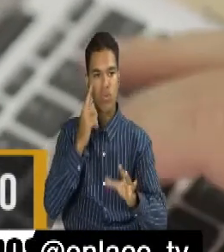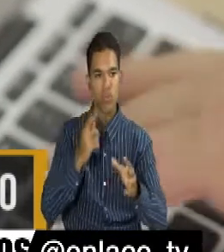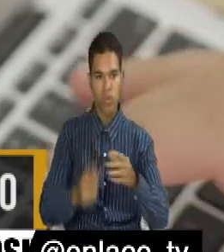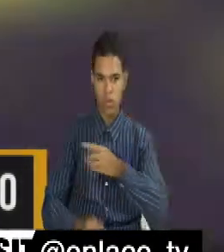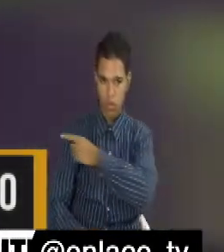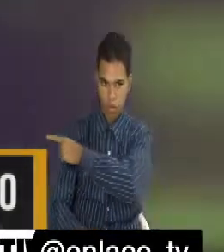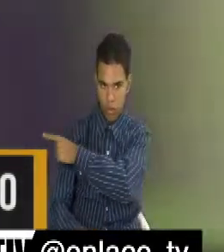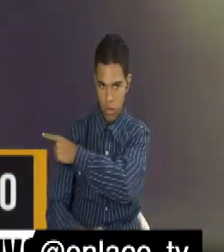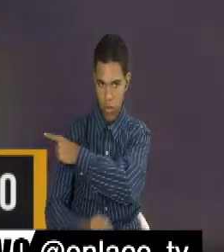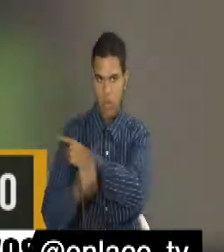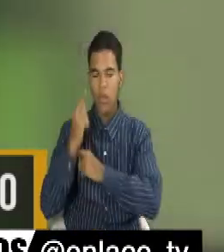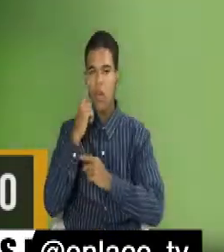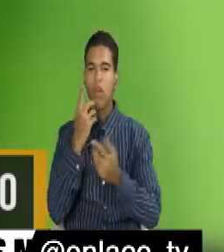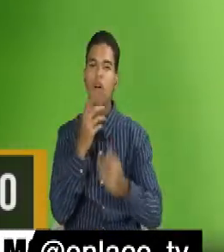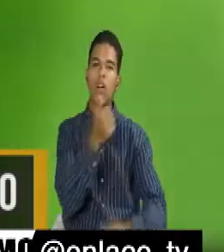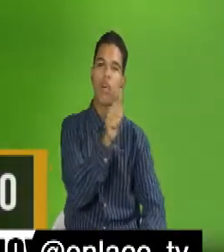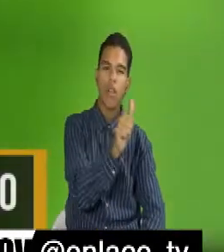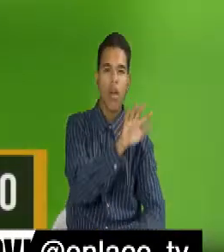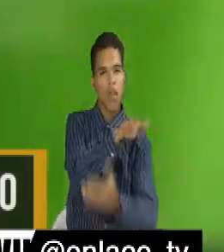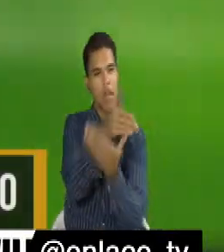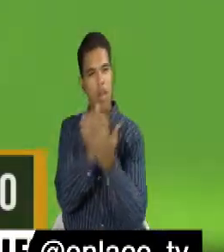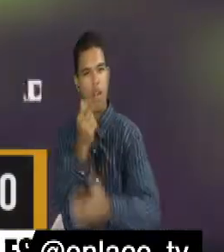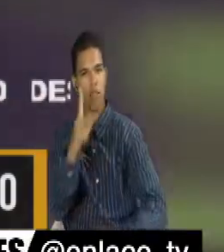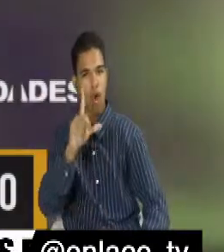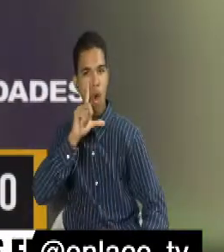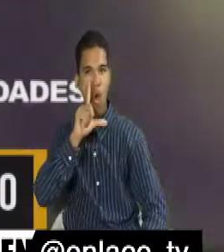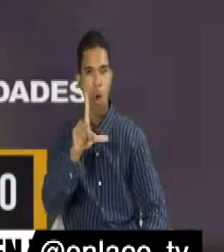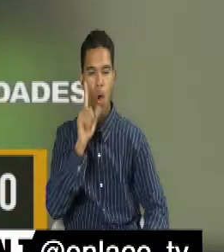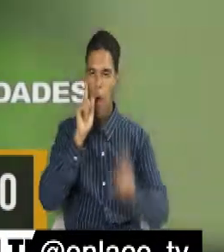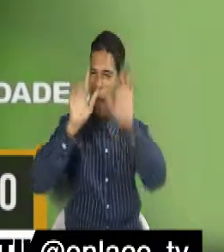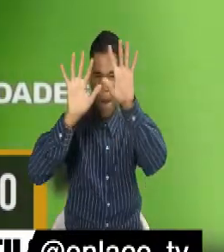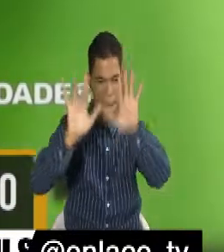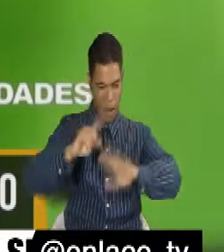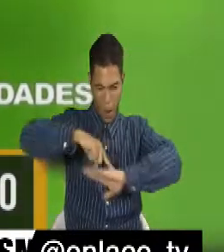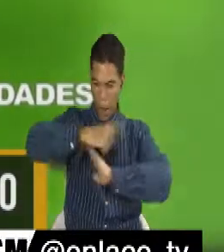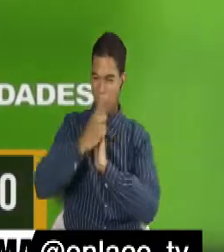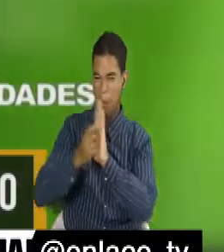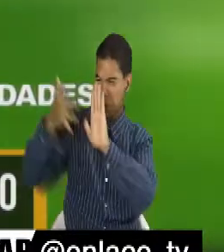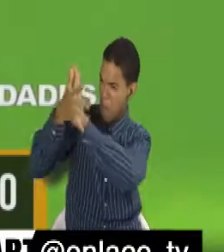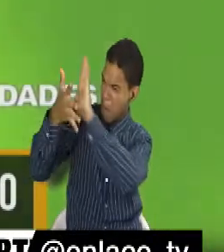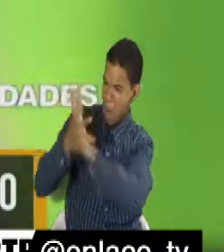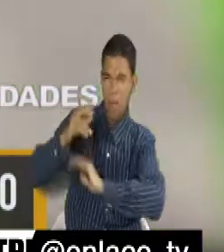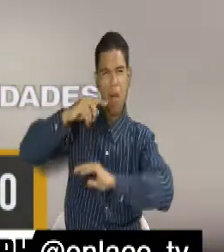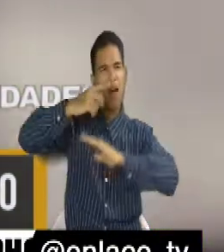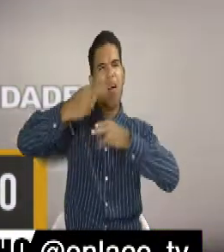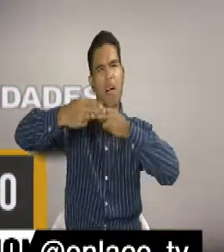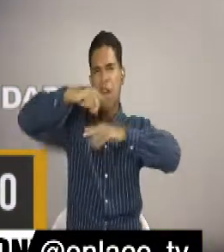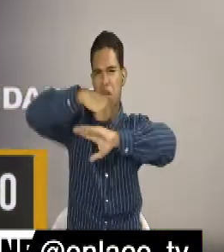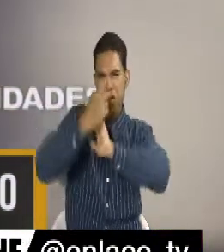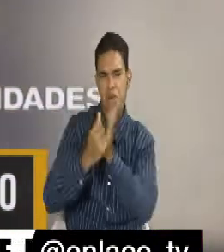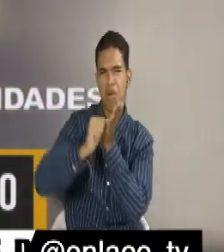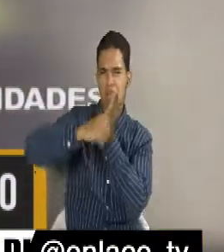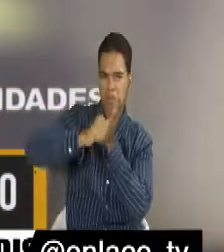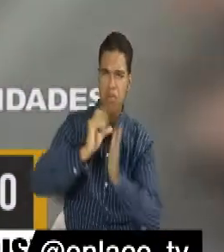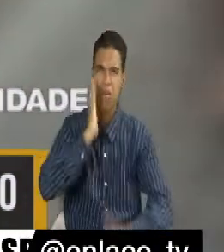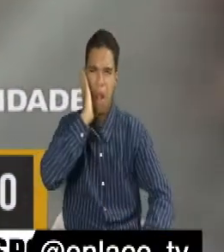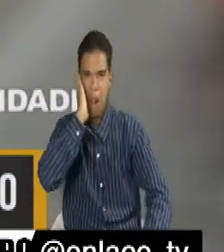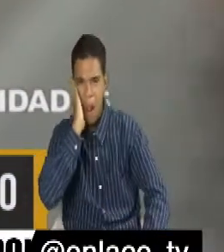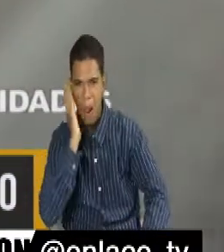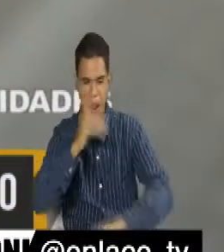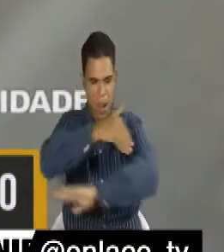despachopersonero@gmail.com entre el 10 y 12 de este mes, diligenciando sus datos personales como nombre completo, cédula, celular, y